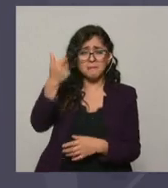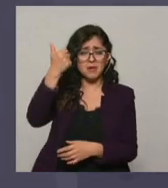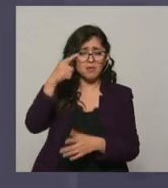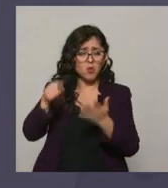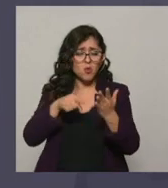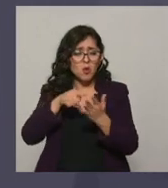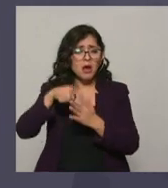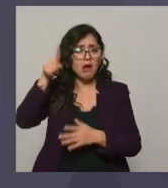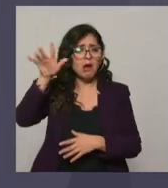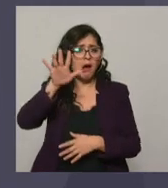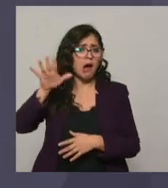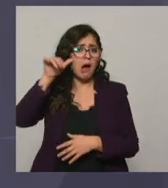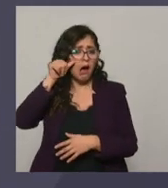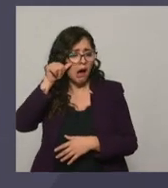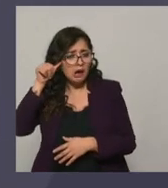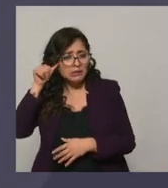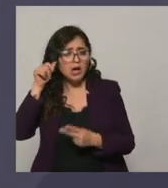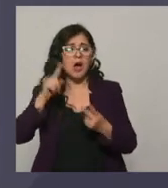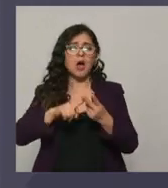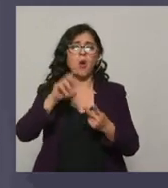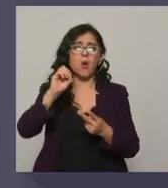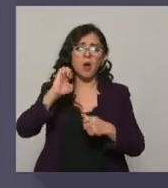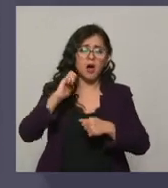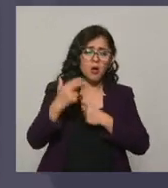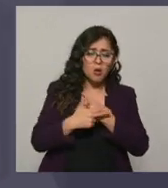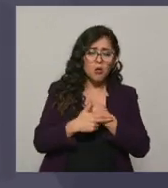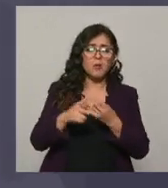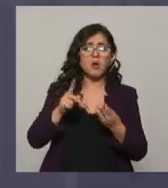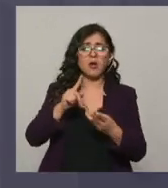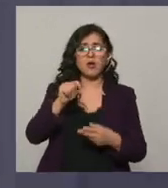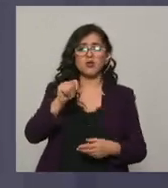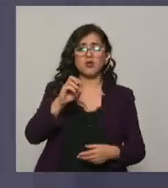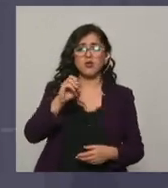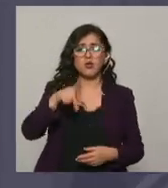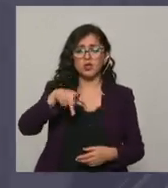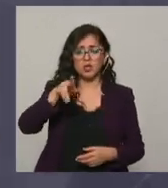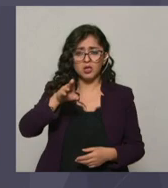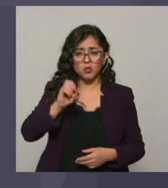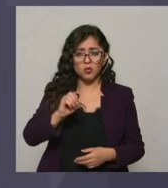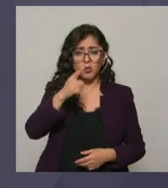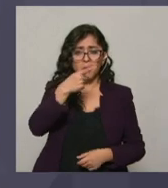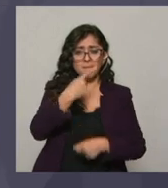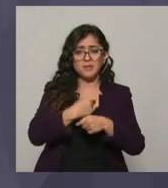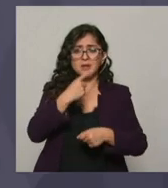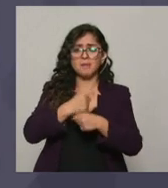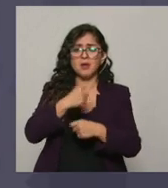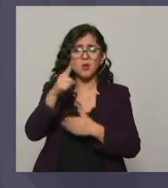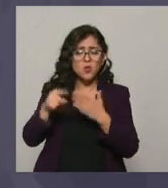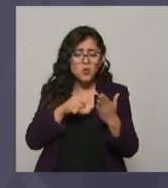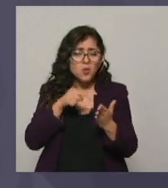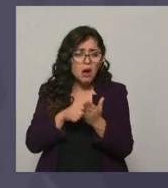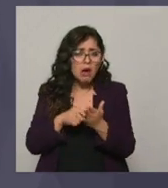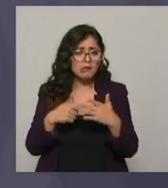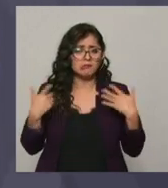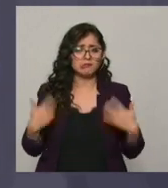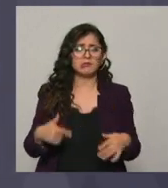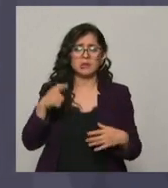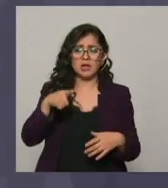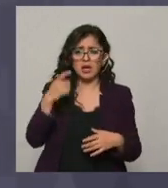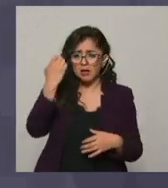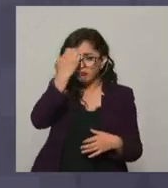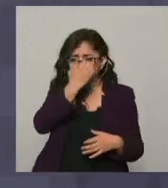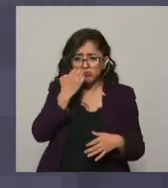y europeos. Tokio ocupa el primer lugar. Y bueno, es un estudio relevante porque toma